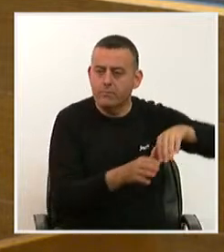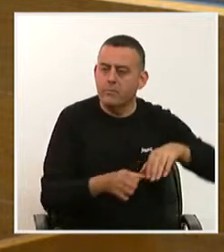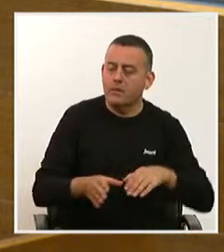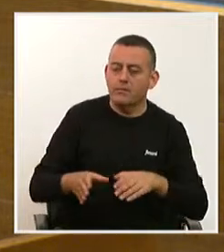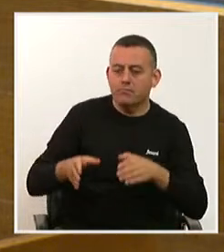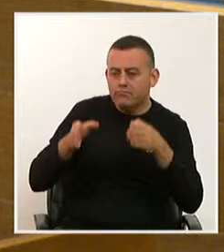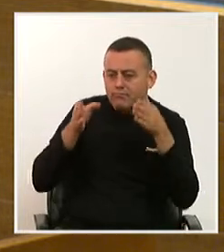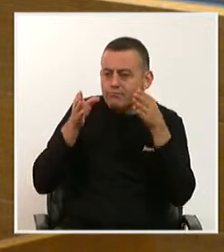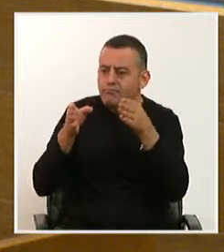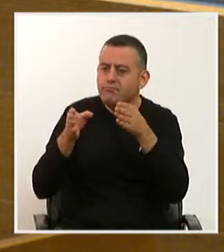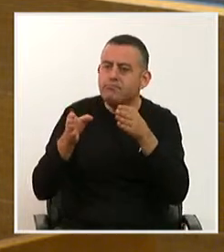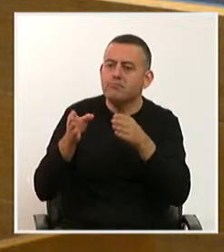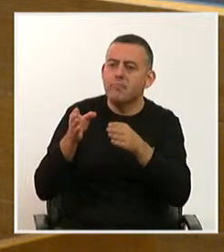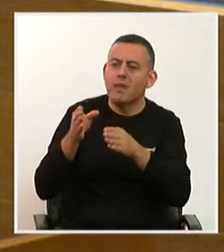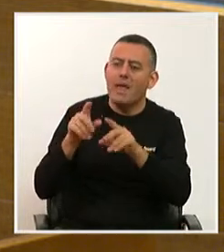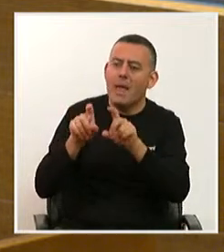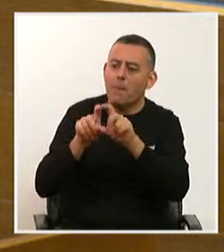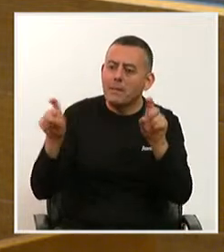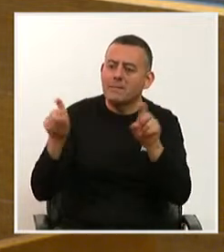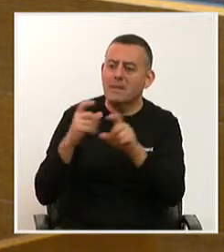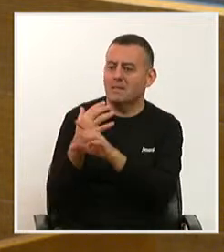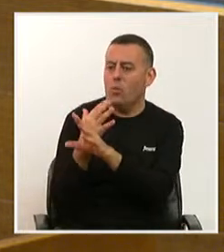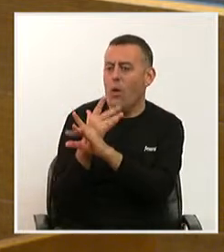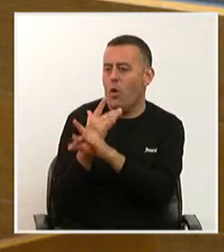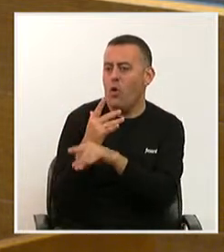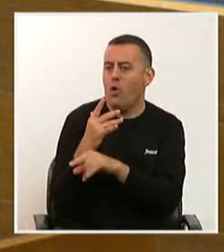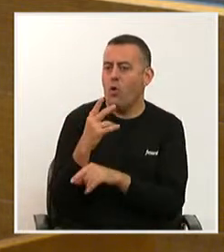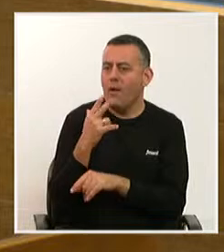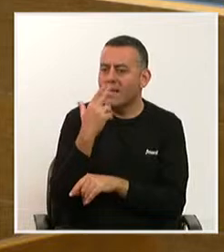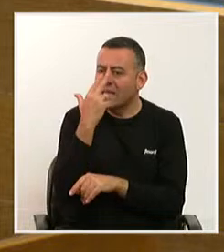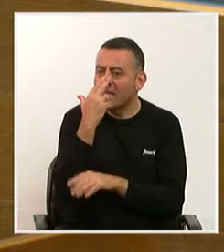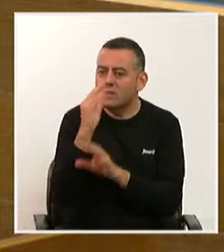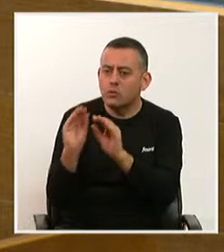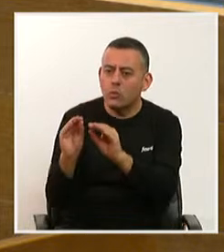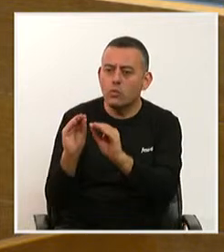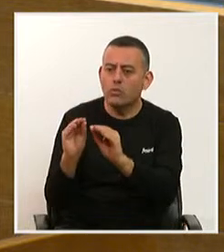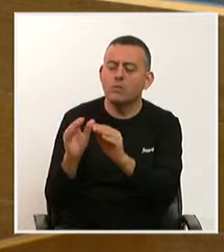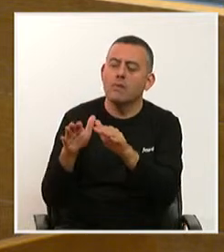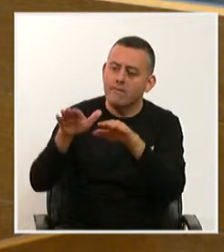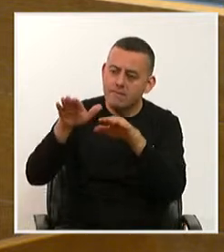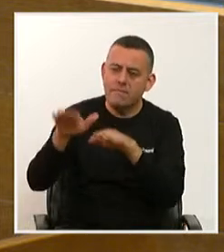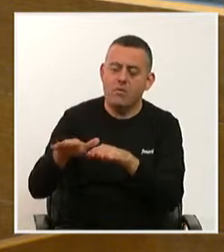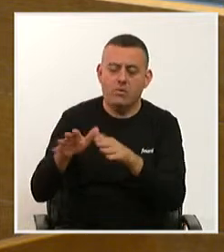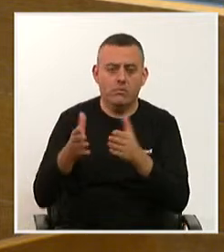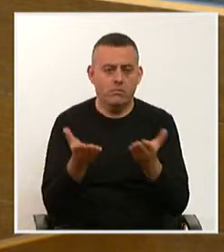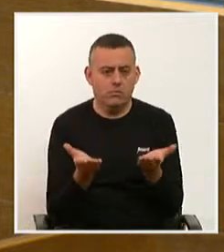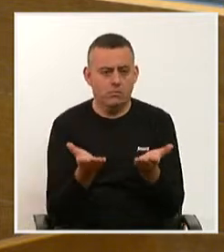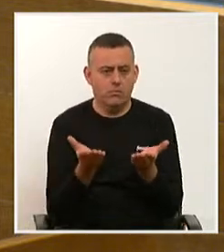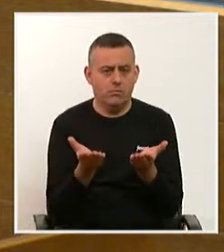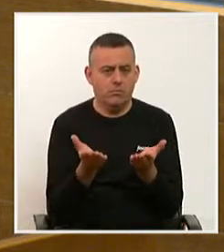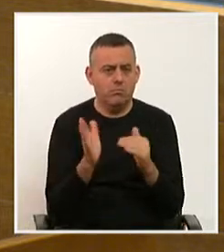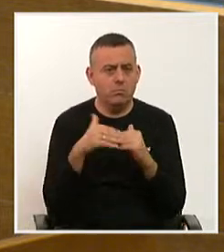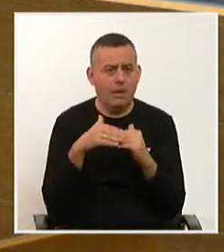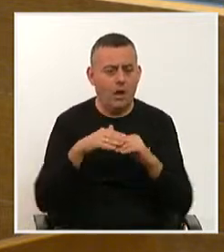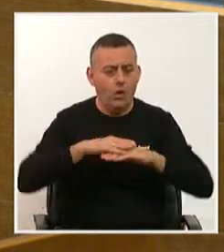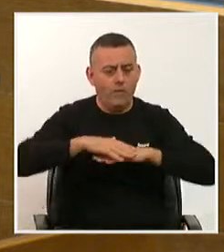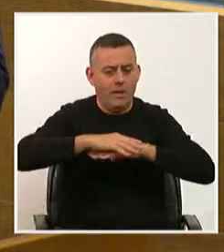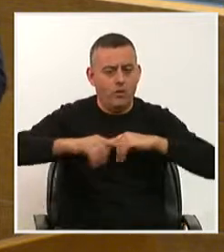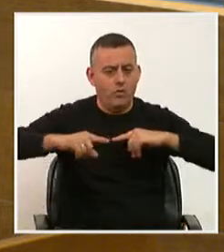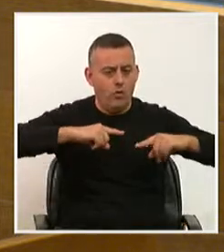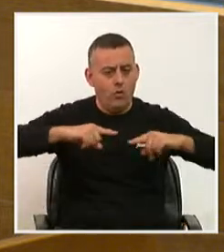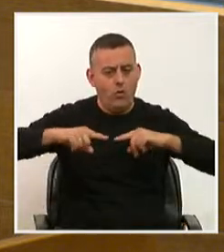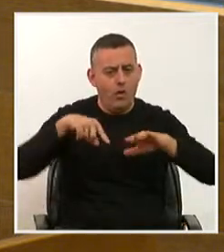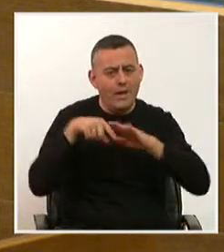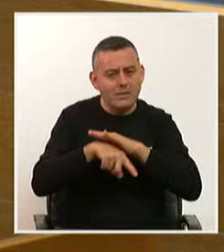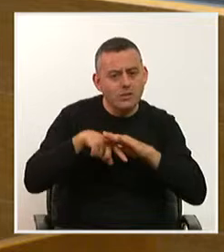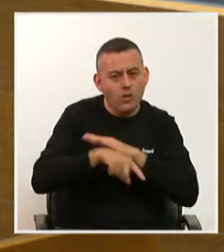intereses de las empresas de las casas de apuestas como elemento político de gestión del gobierno demuestra no solo